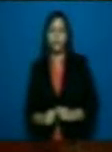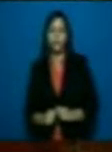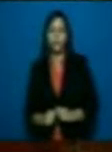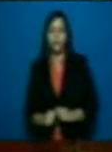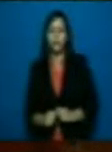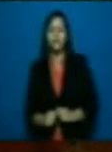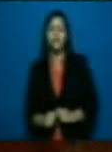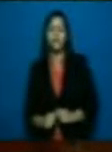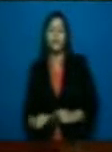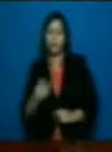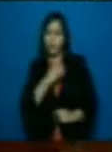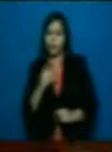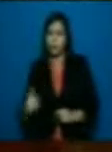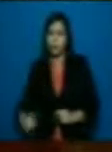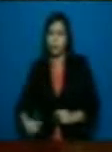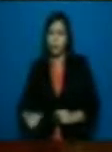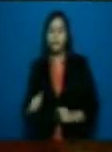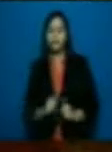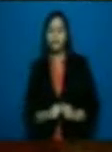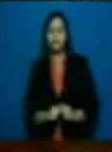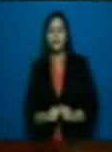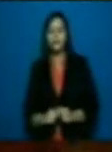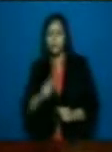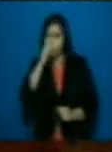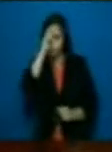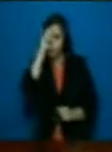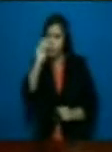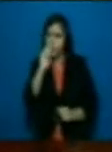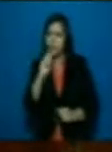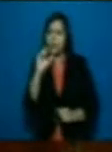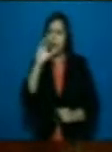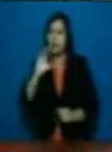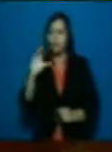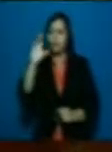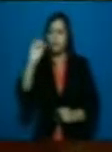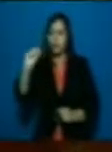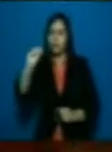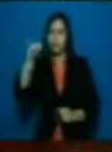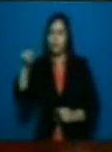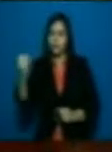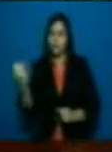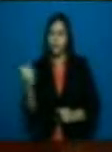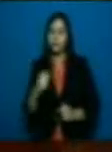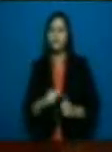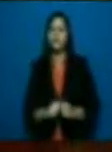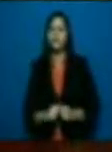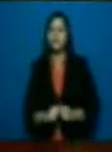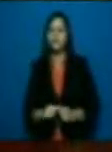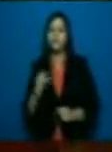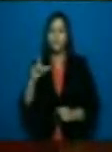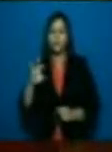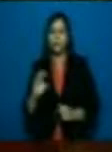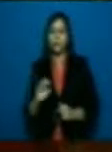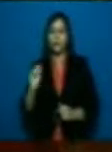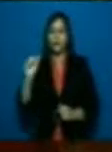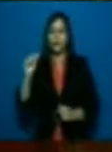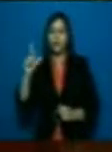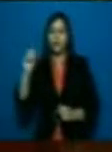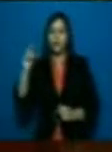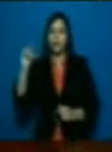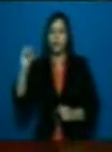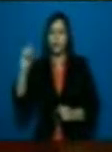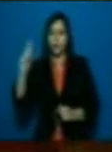señor presidente de la honorable corte suprema de justicia licenciado salomón